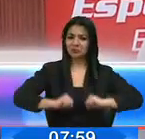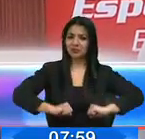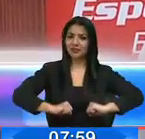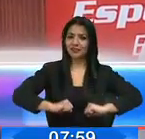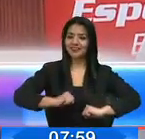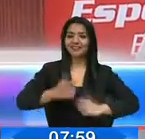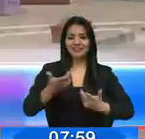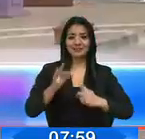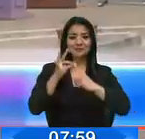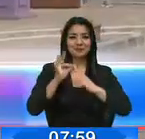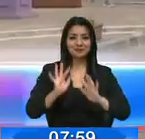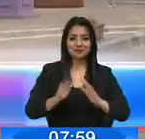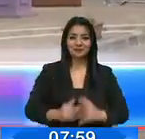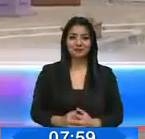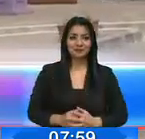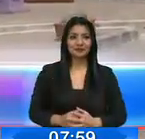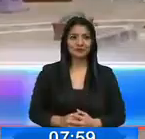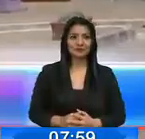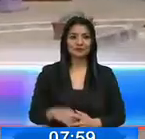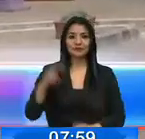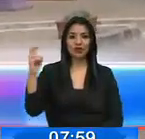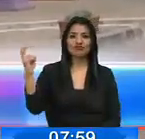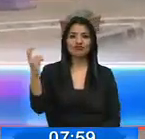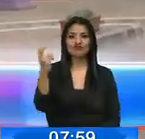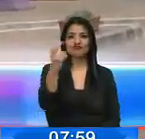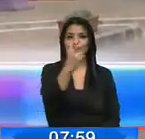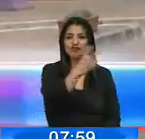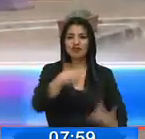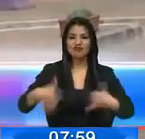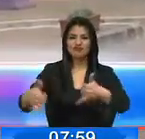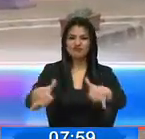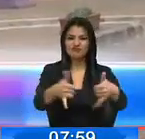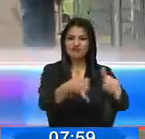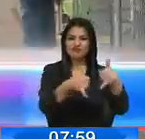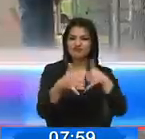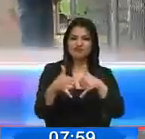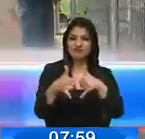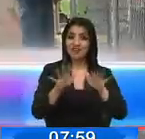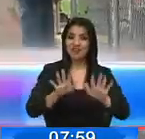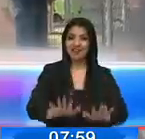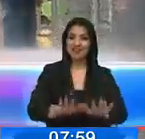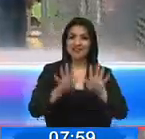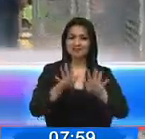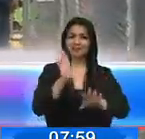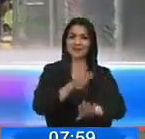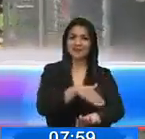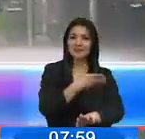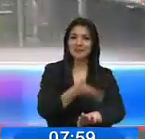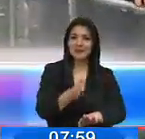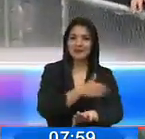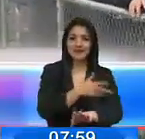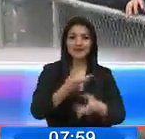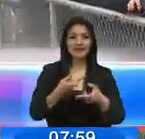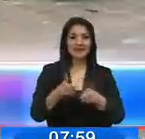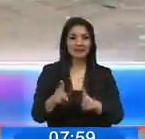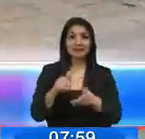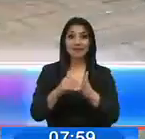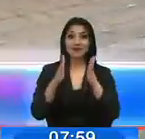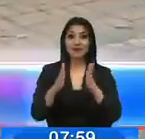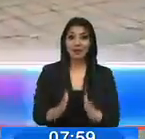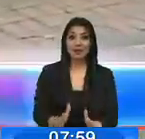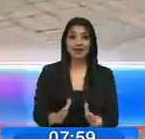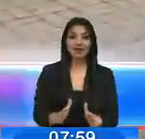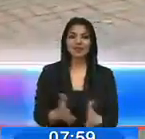momento especial, ¿no? El parque de diversiones ubicado en el sector del teleférico fue el escenario donde con música y acompañados por los estudiantes de